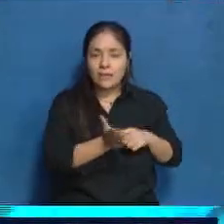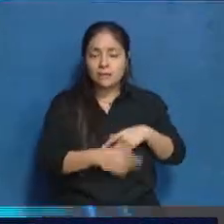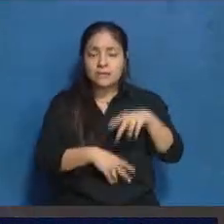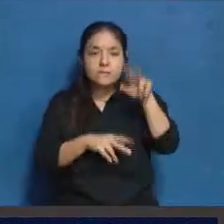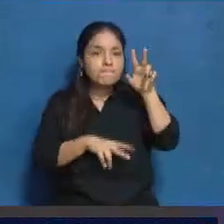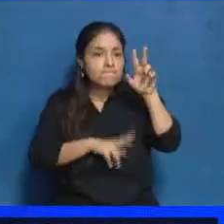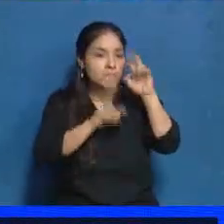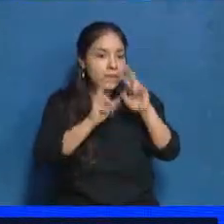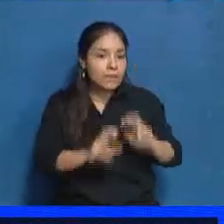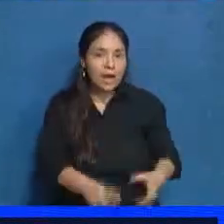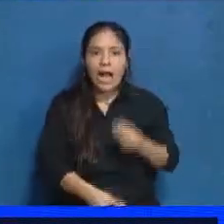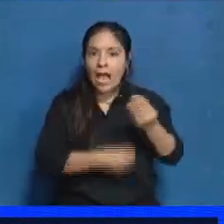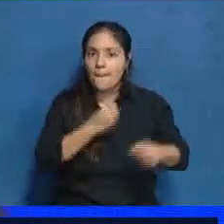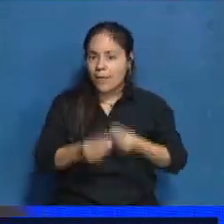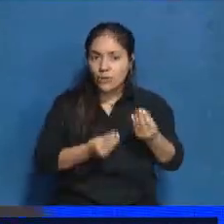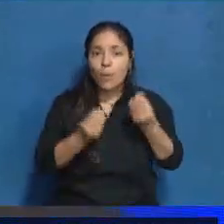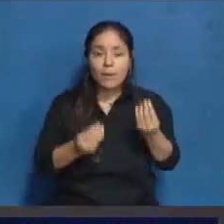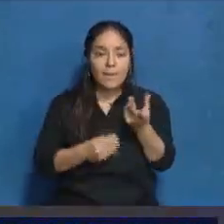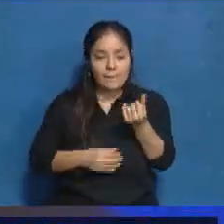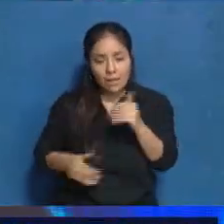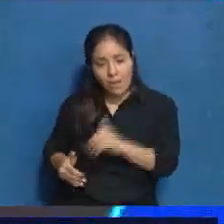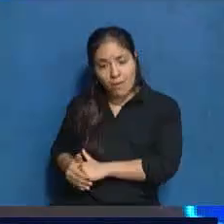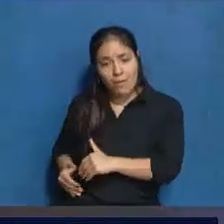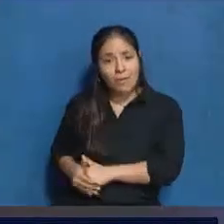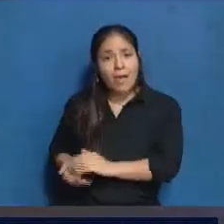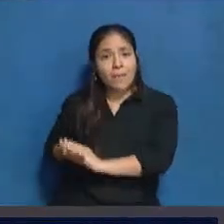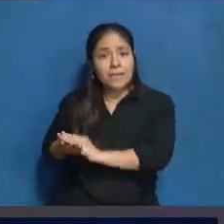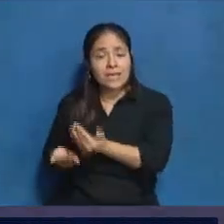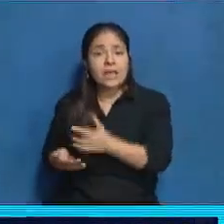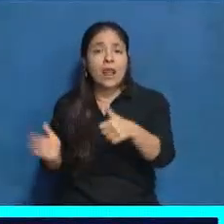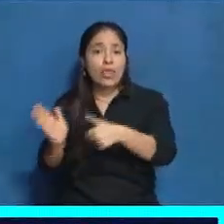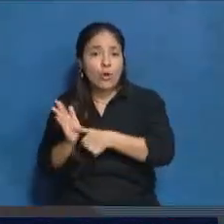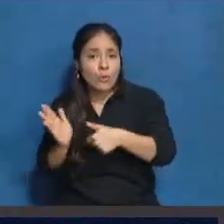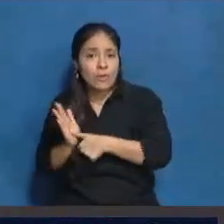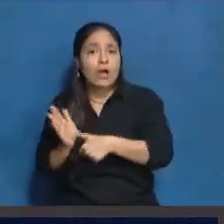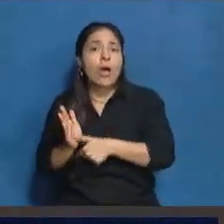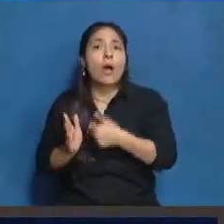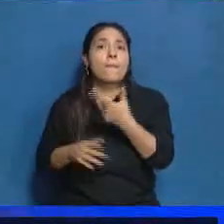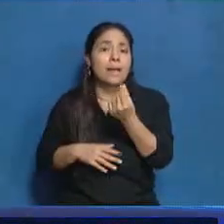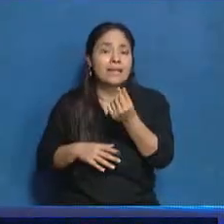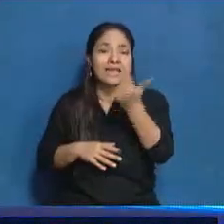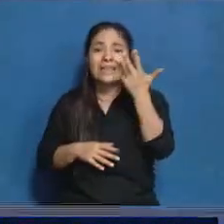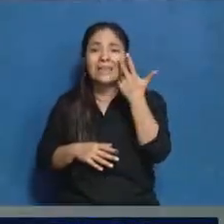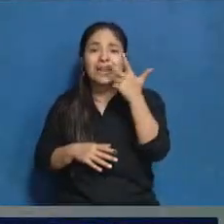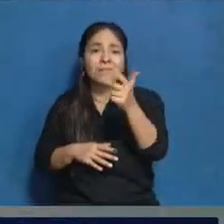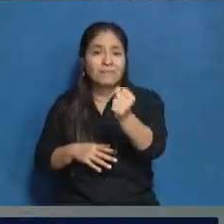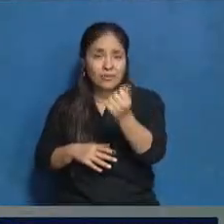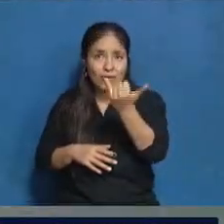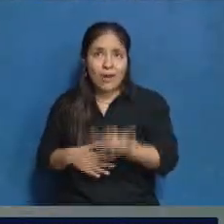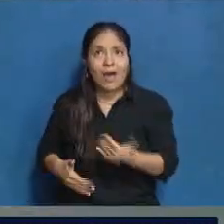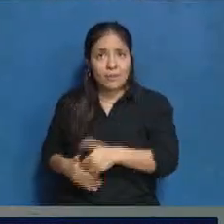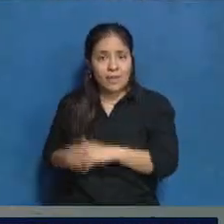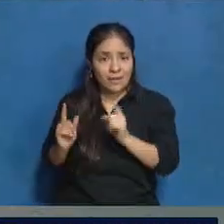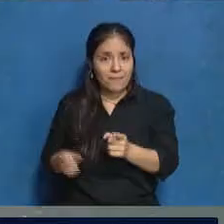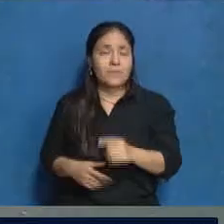es el motivo de este hecho, ya que en su bolsillo tenía la billetera con la documentación y hasta con 3.000 pesos.